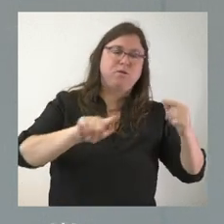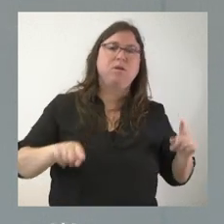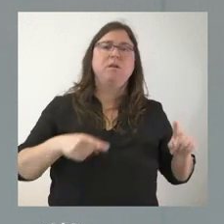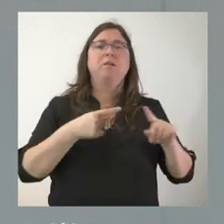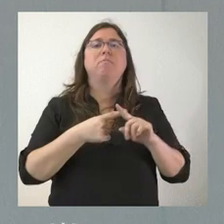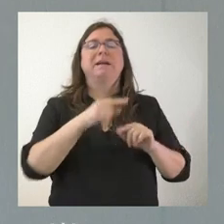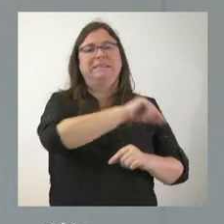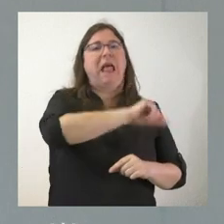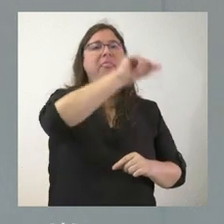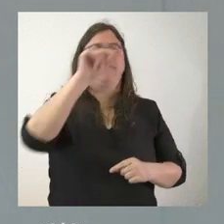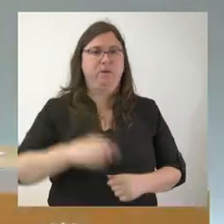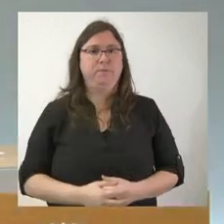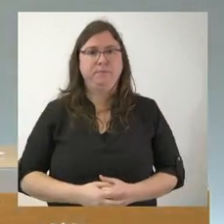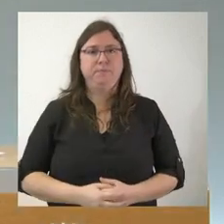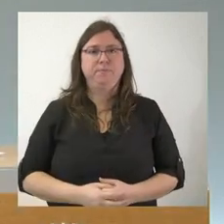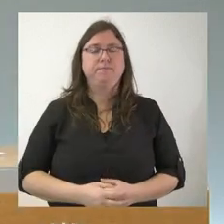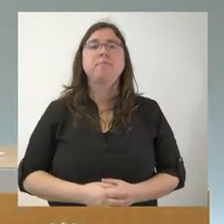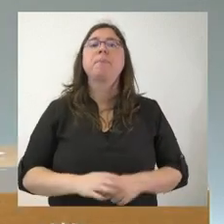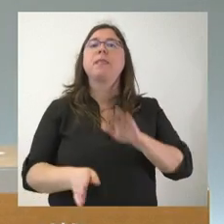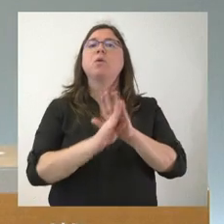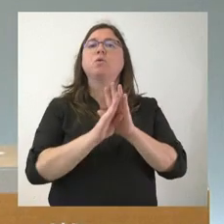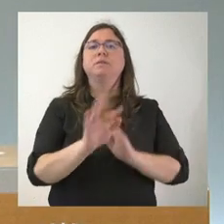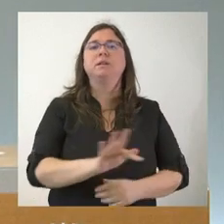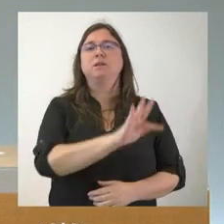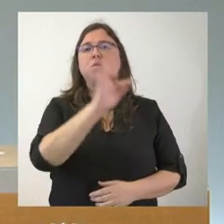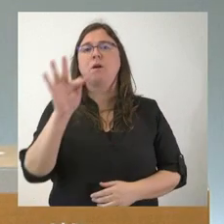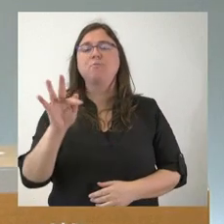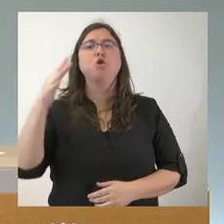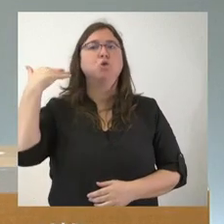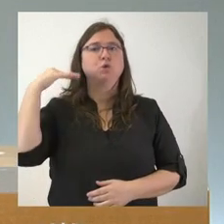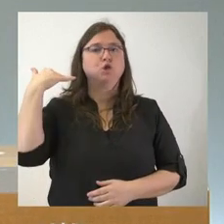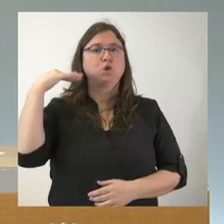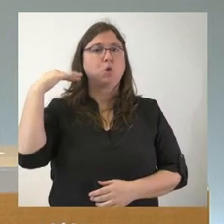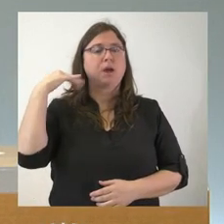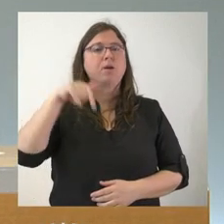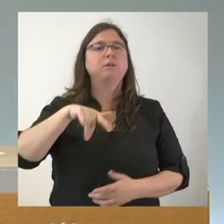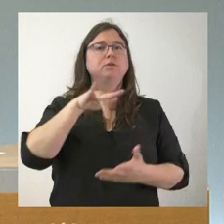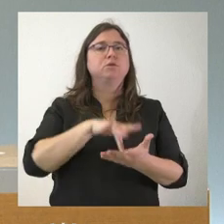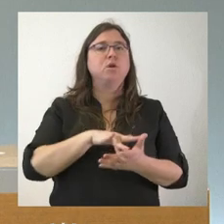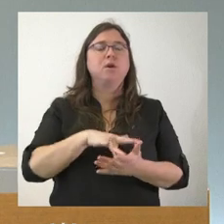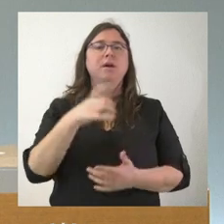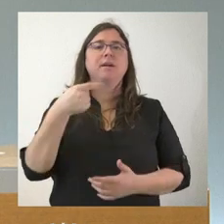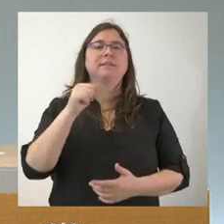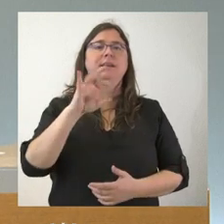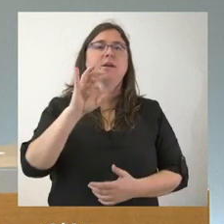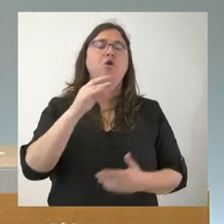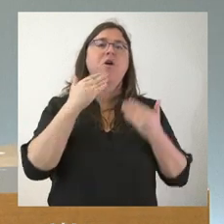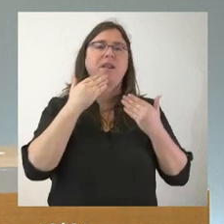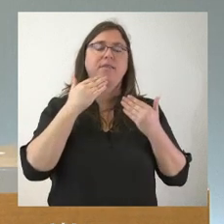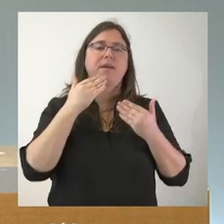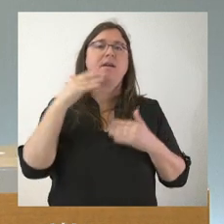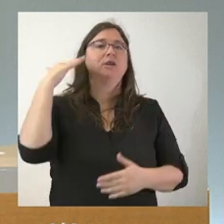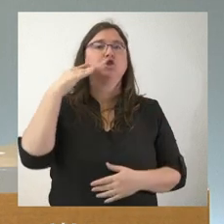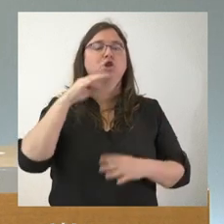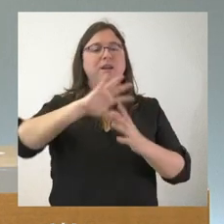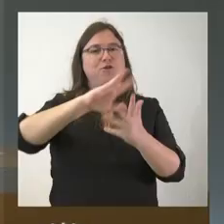corredor Atlántico continuamos ahora y desde Soria hoy pregunta Sergio García de sorianoticias como habitualmente